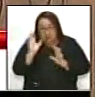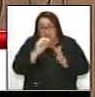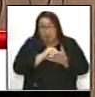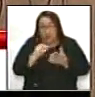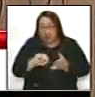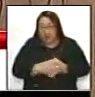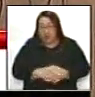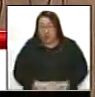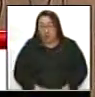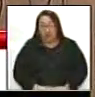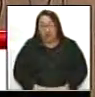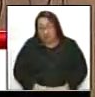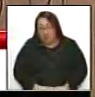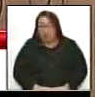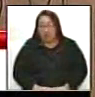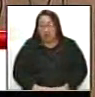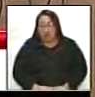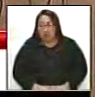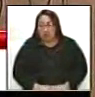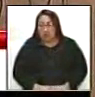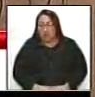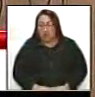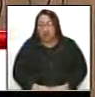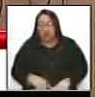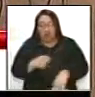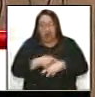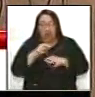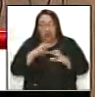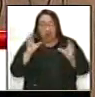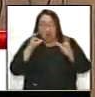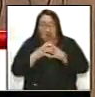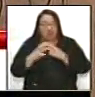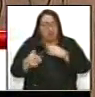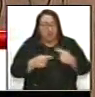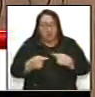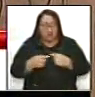incluido el sector interior también, o sea que en el momento del Pleno ya los integraremos, ¿no?